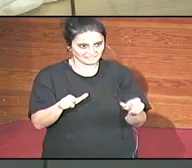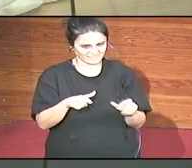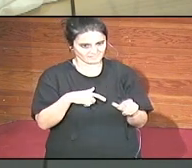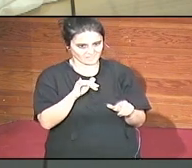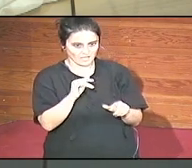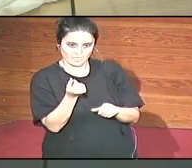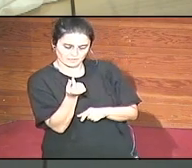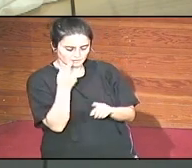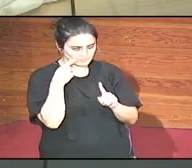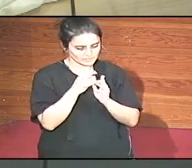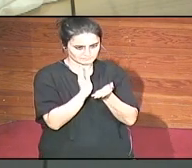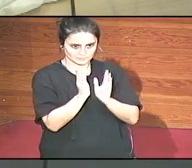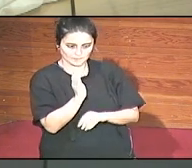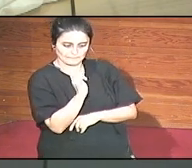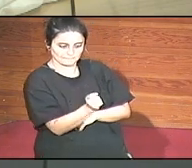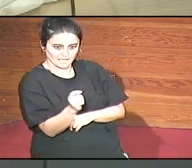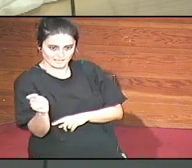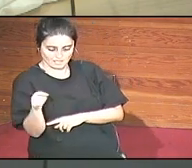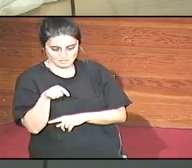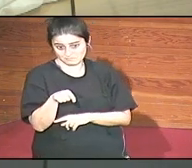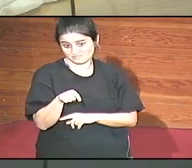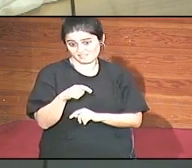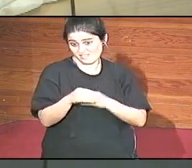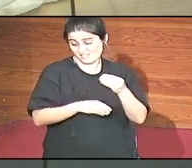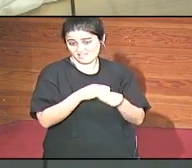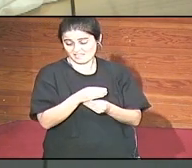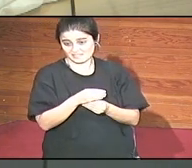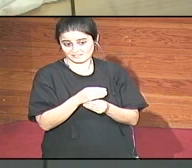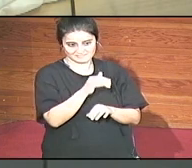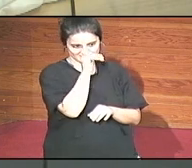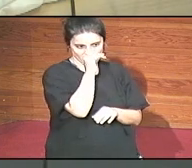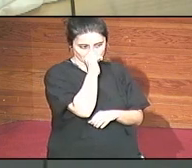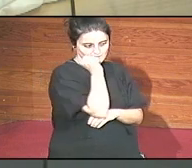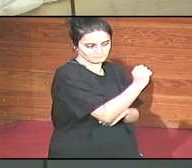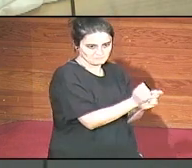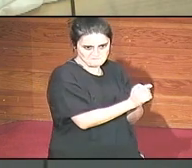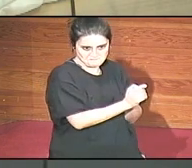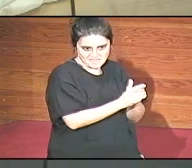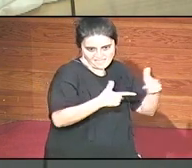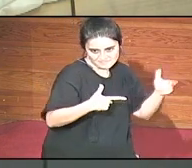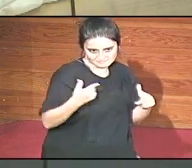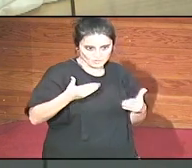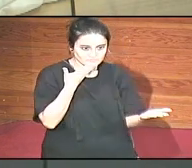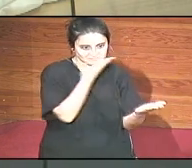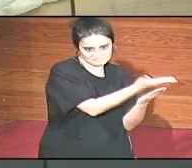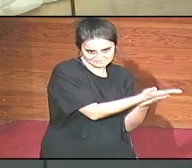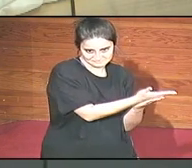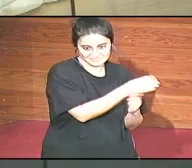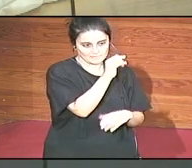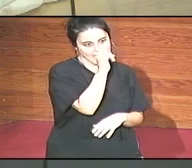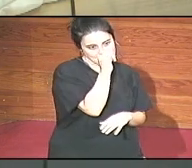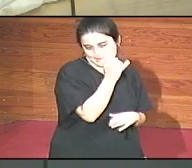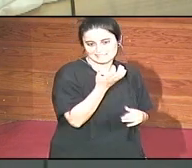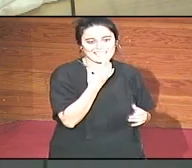tratamientos ha hecho que se disparen las matanzas de rinocerontes y otros animales el rinoceronte